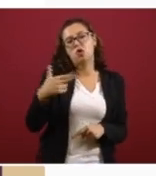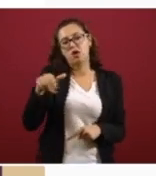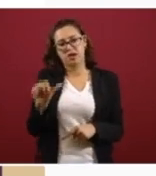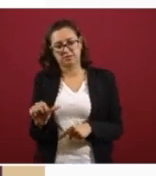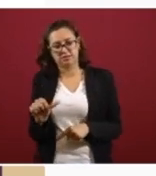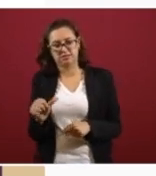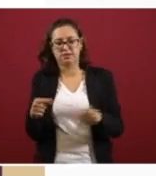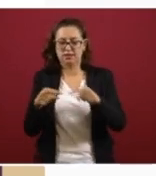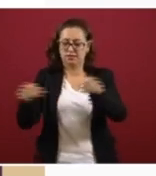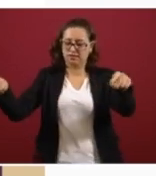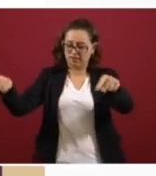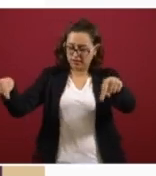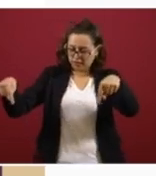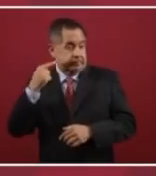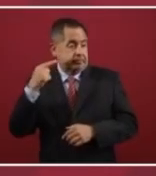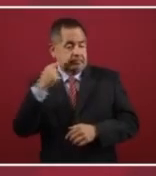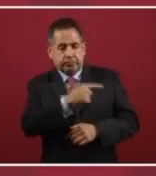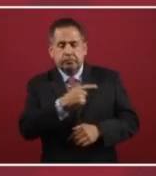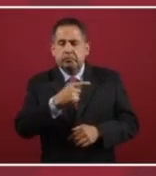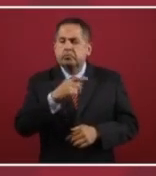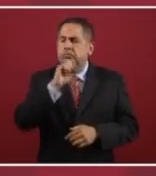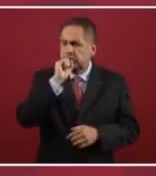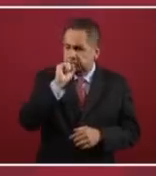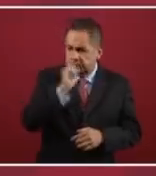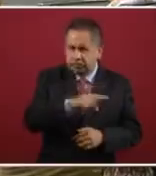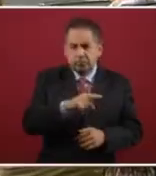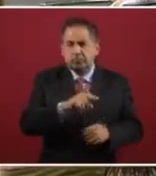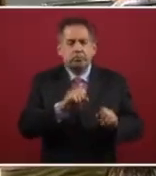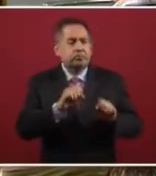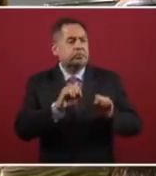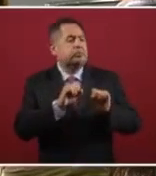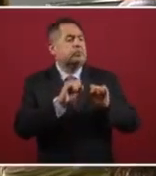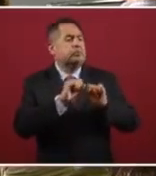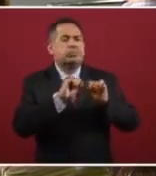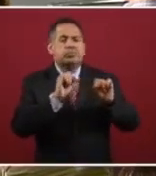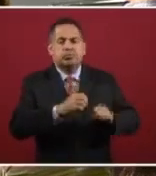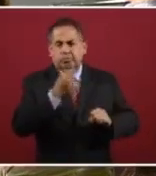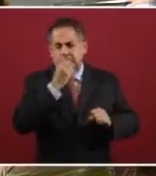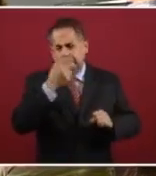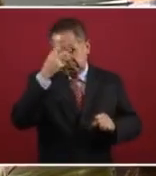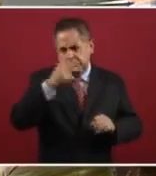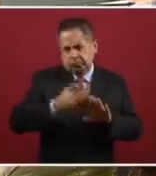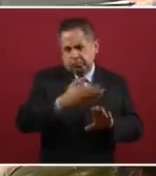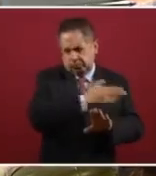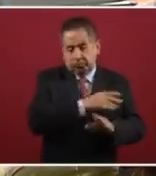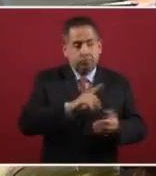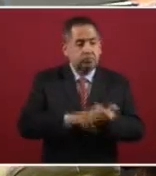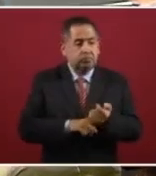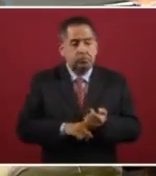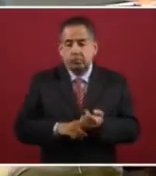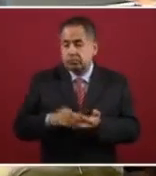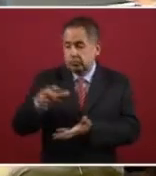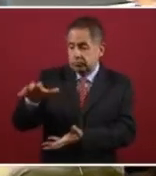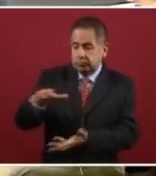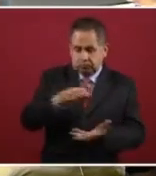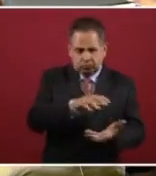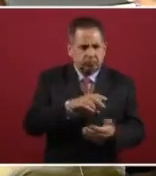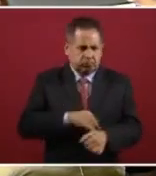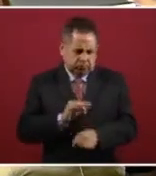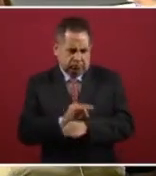agrícolas y pecuarios del país que estarán dirigidos a los productores más necesitados. El precio de garantía